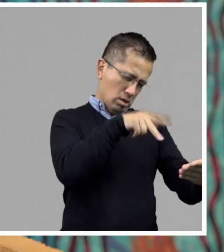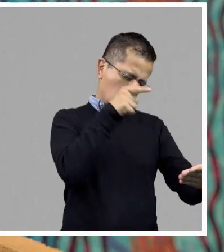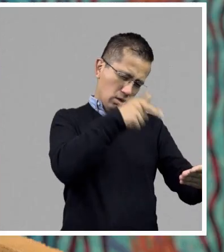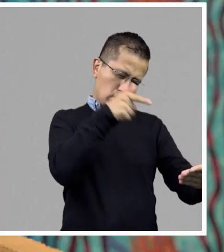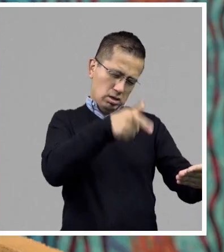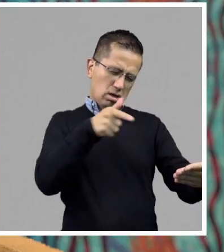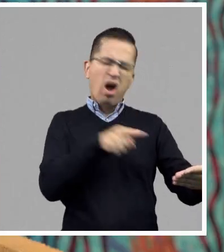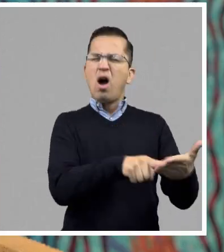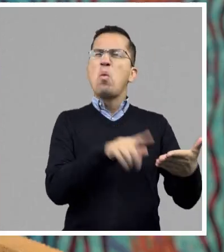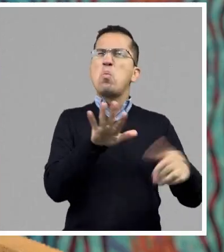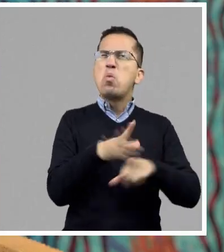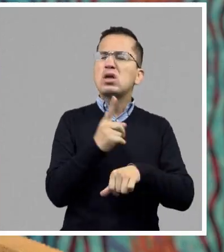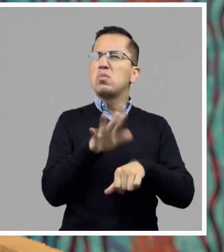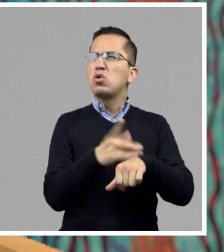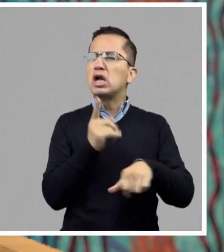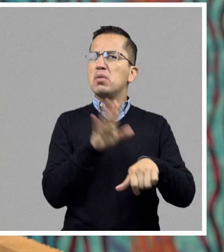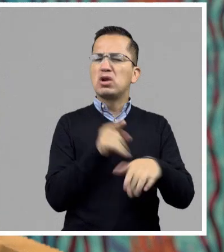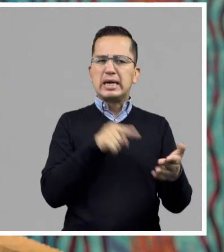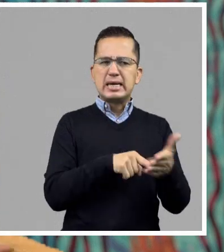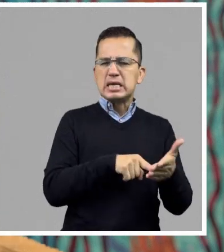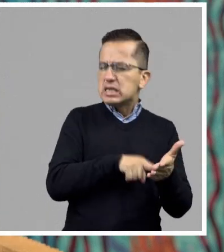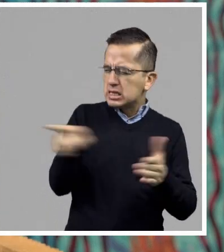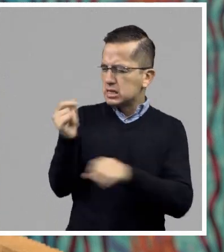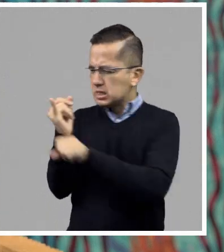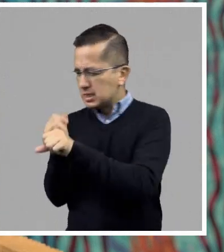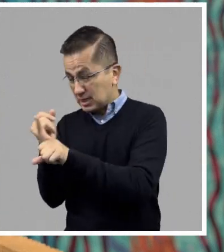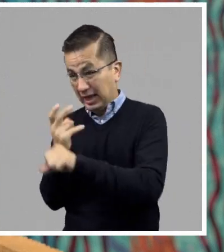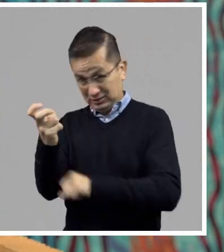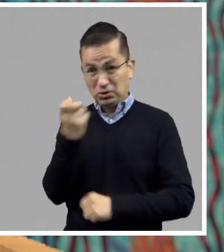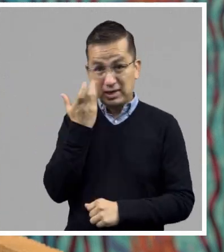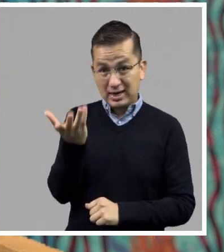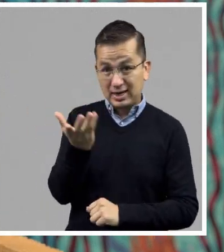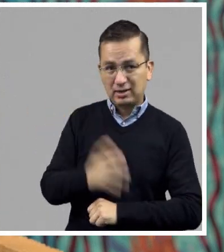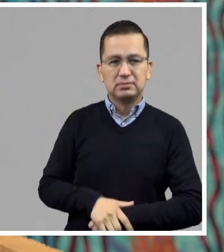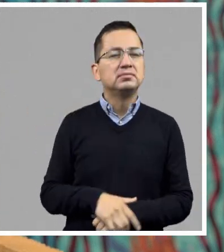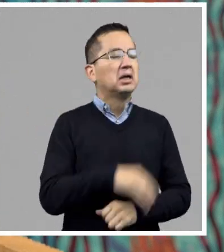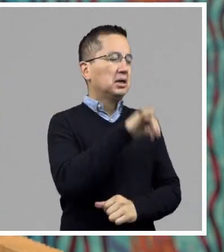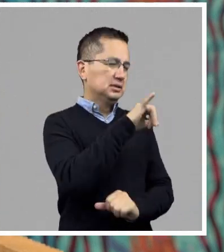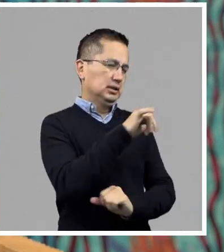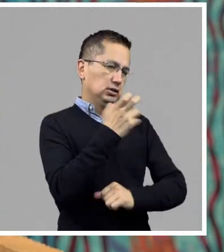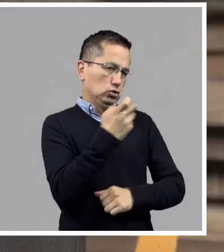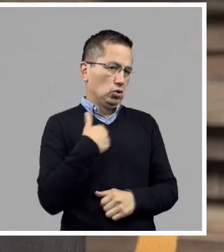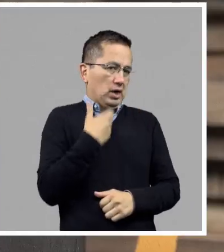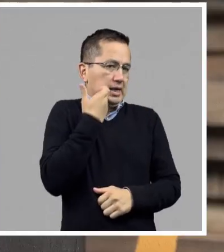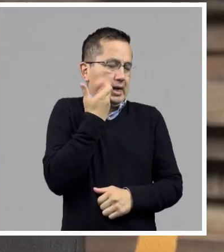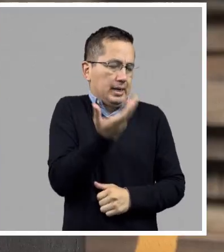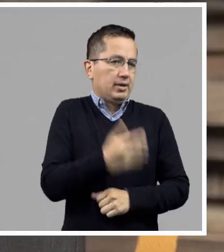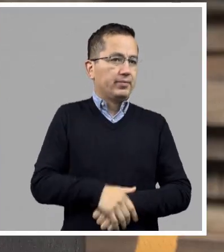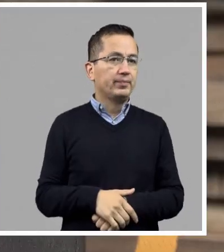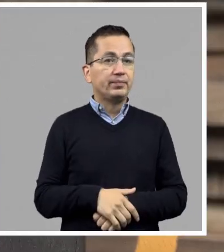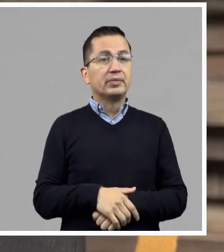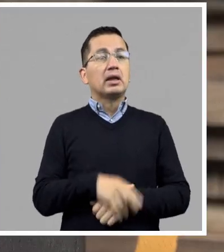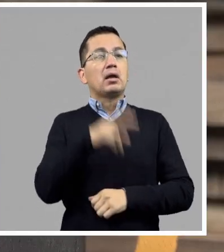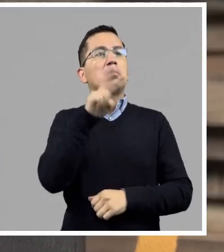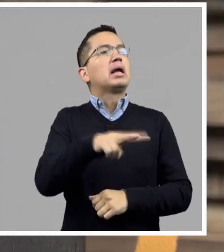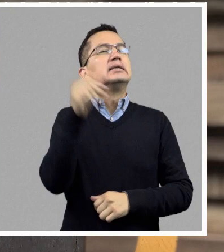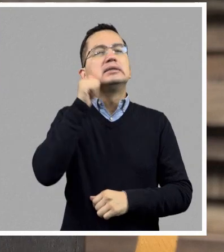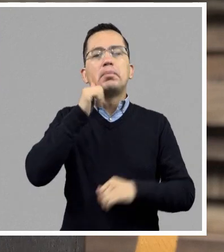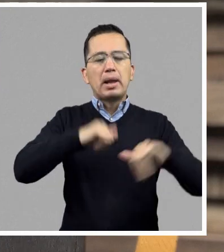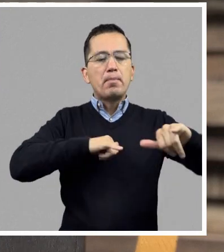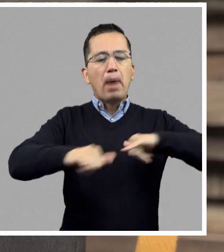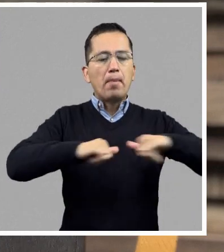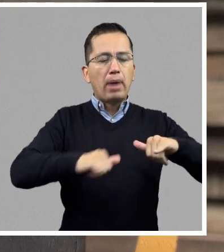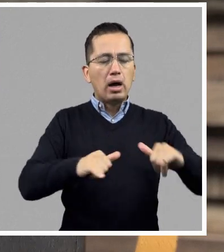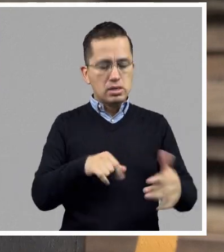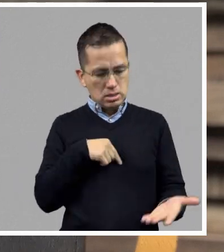a buscar o sea justamente que ayuden a reconstruir la historia al no darles los datos a los que están habituados Claro que sí sí o sea es que igual Nunca nos dan los datos